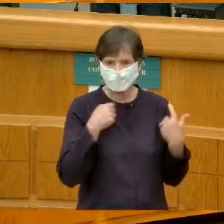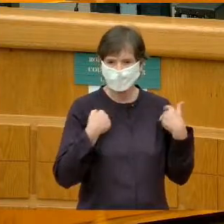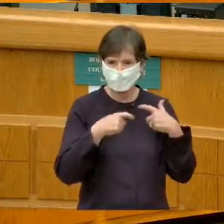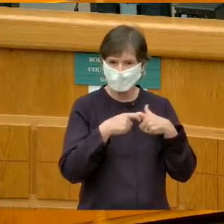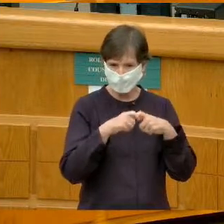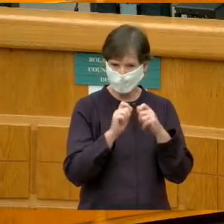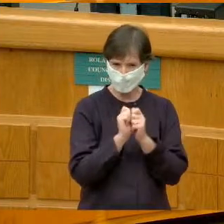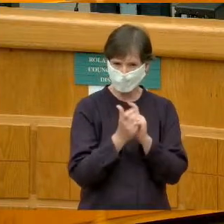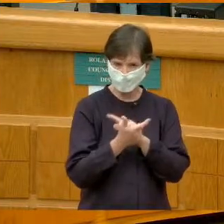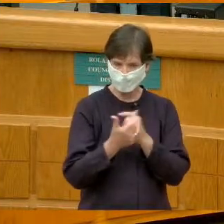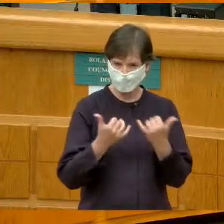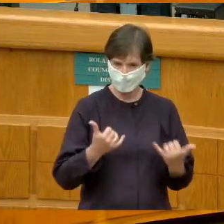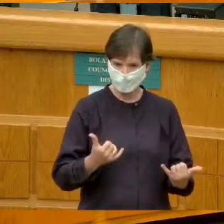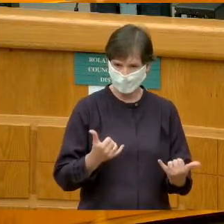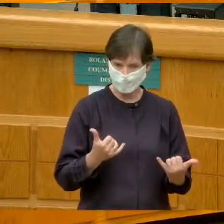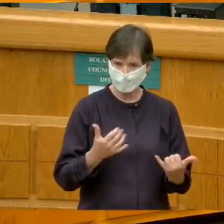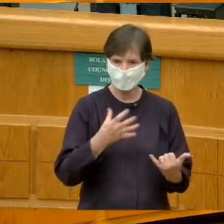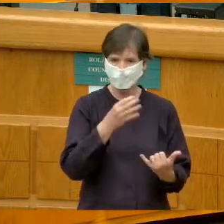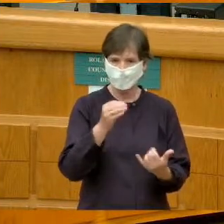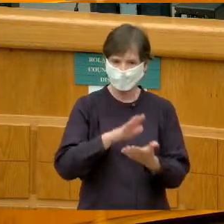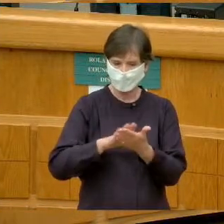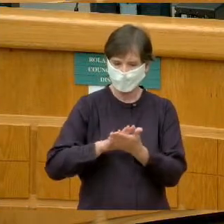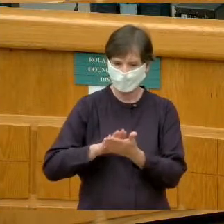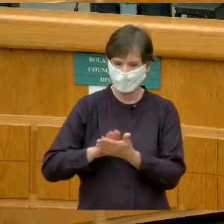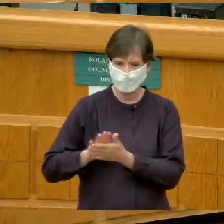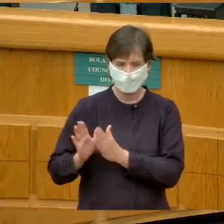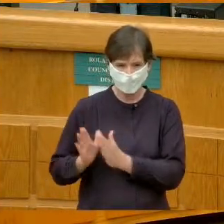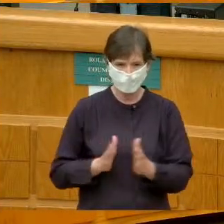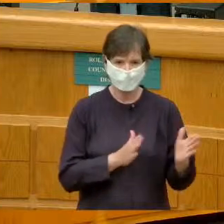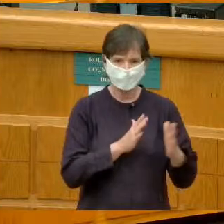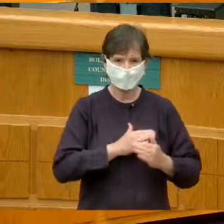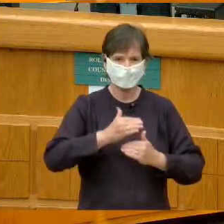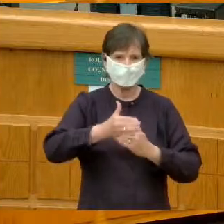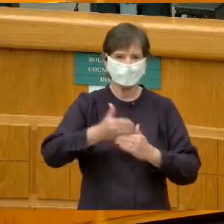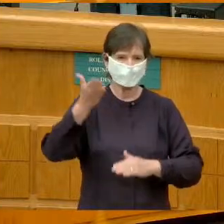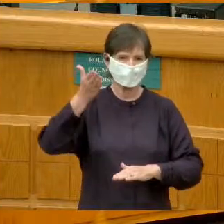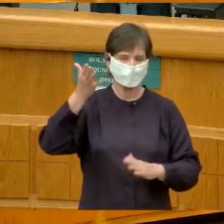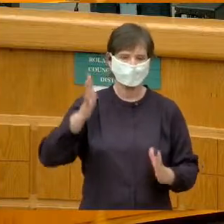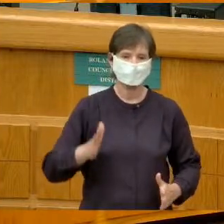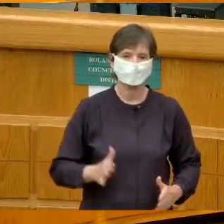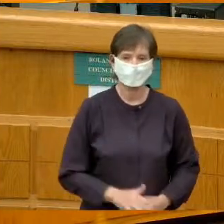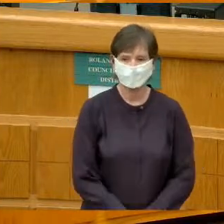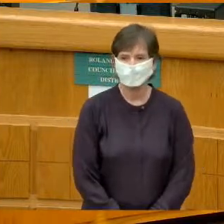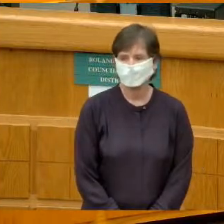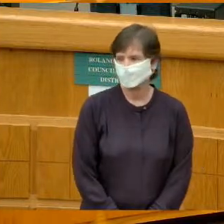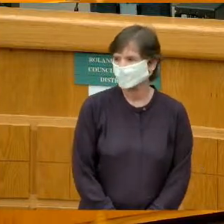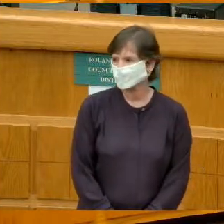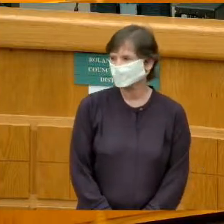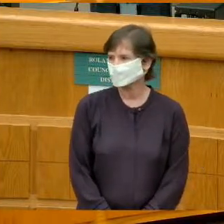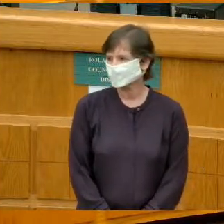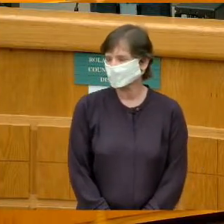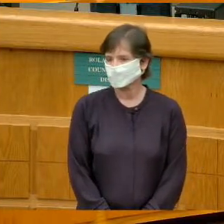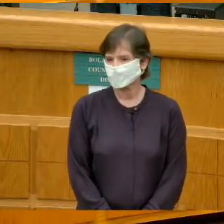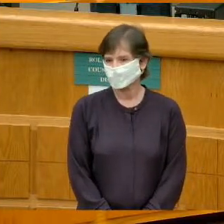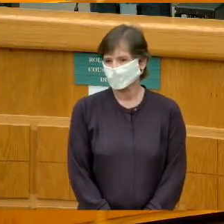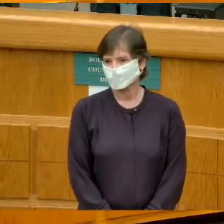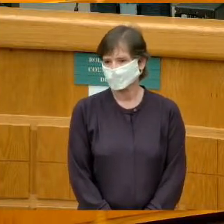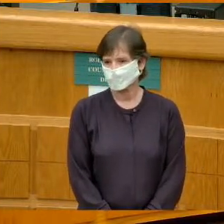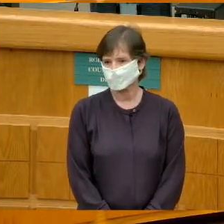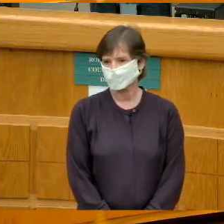tarde. La orden que dio el Dr. Ram va a estar disponible en nuestro portal y es vigente para todos los grados y no aplica para las